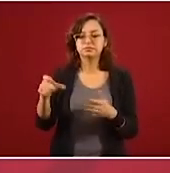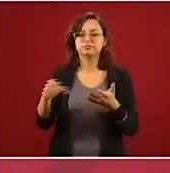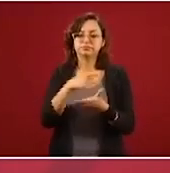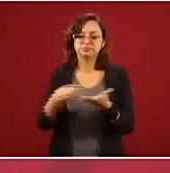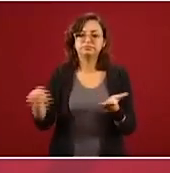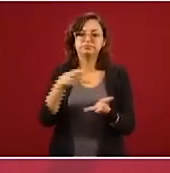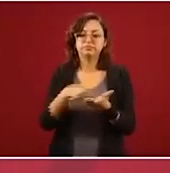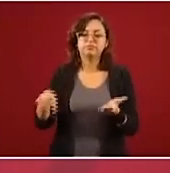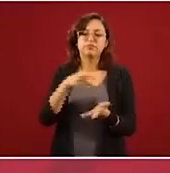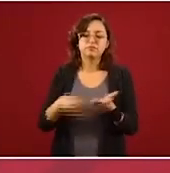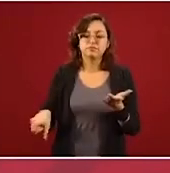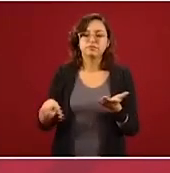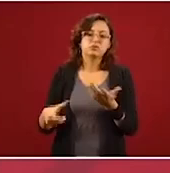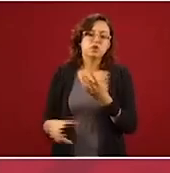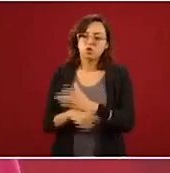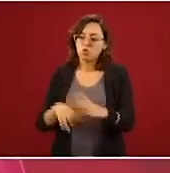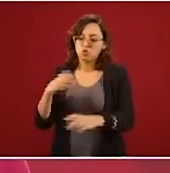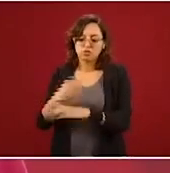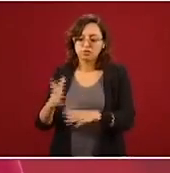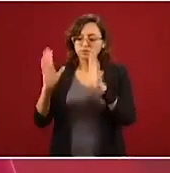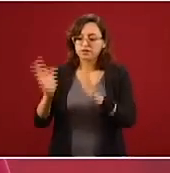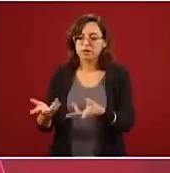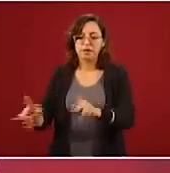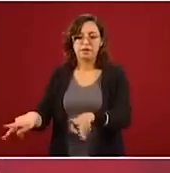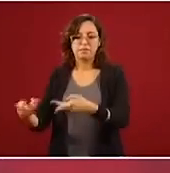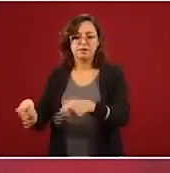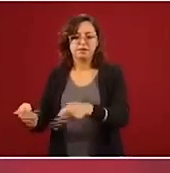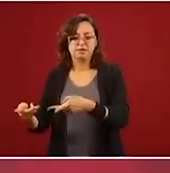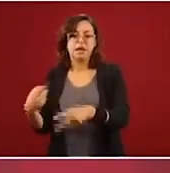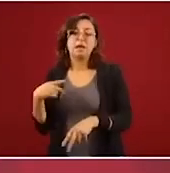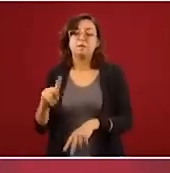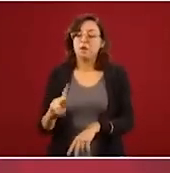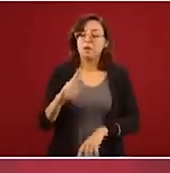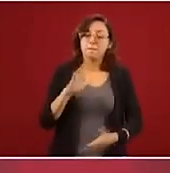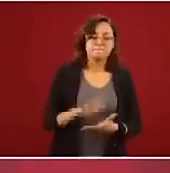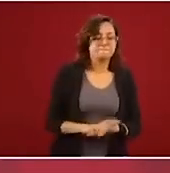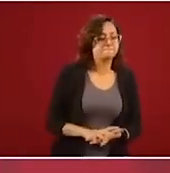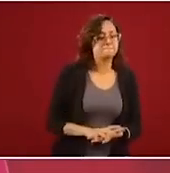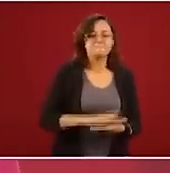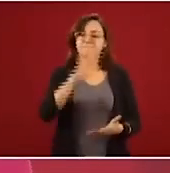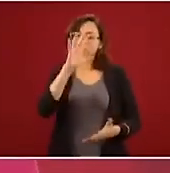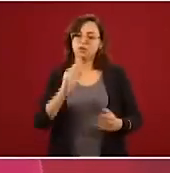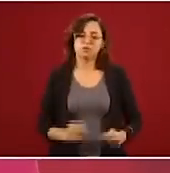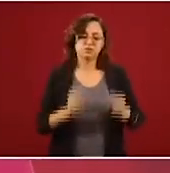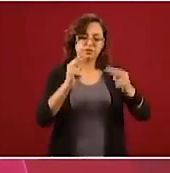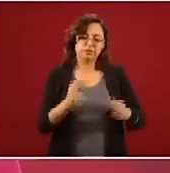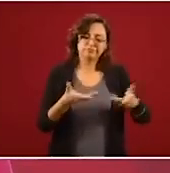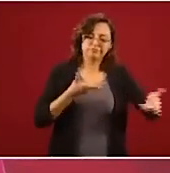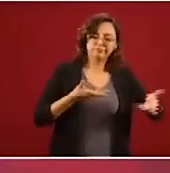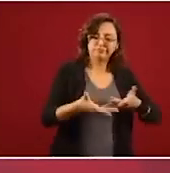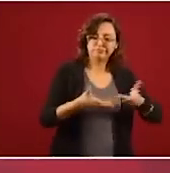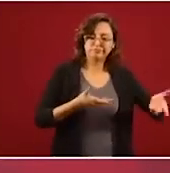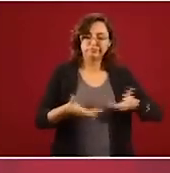de bienes finales, de bienes de consumo. Pero la mayor parte de nuestro comercio sí que está concentrada y tiene